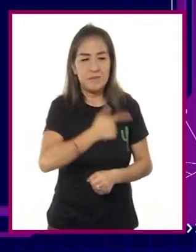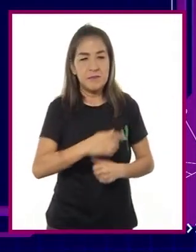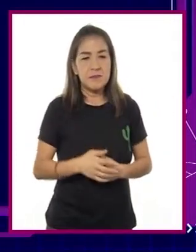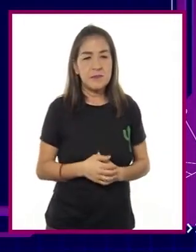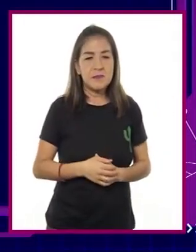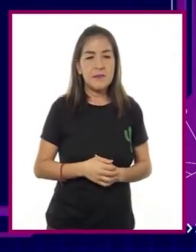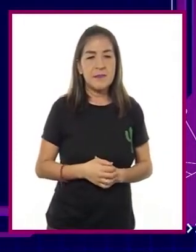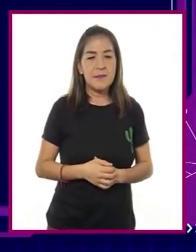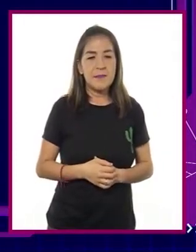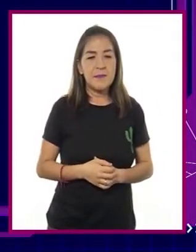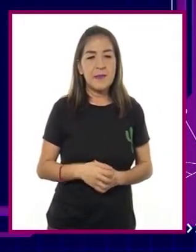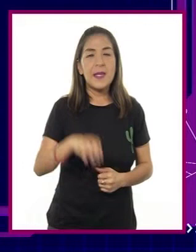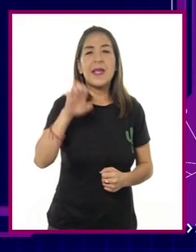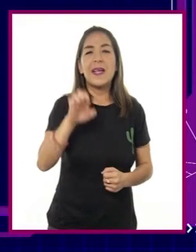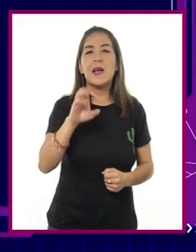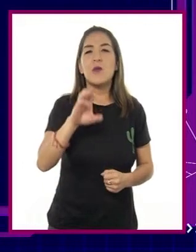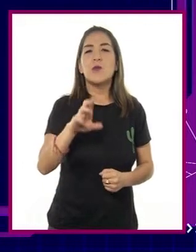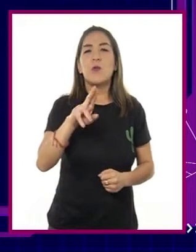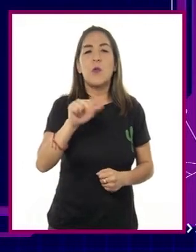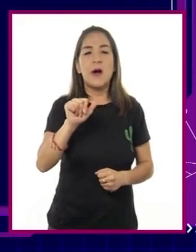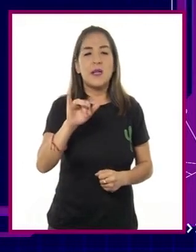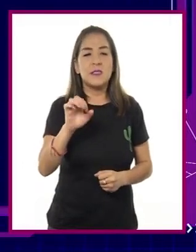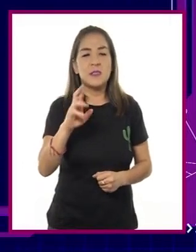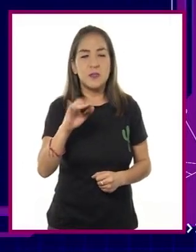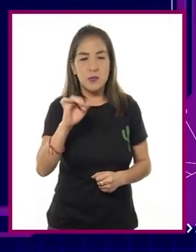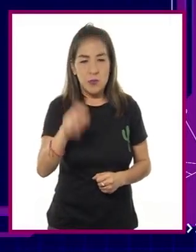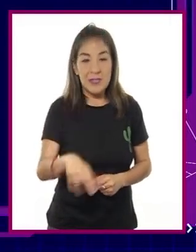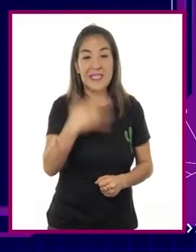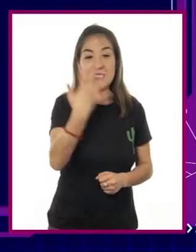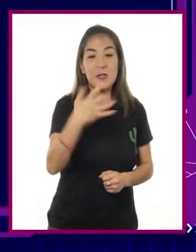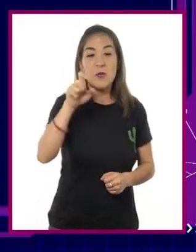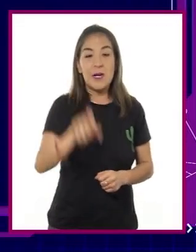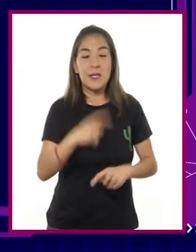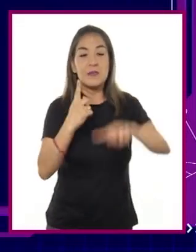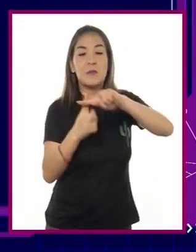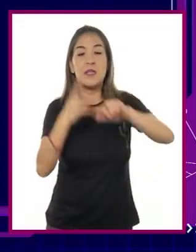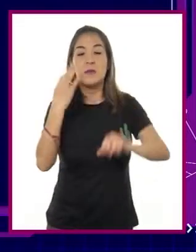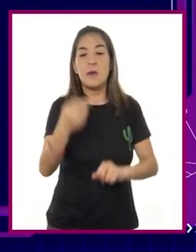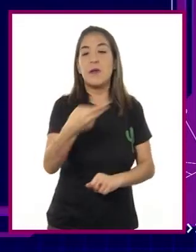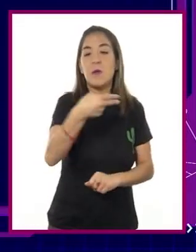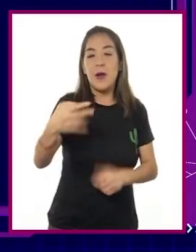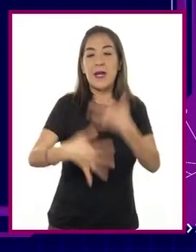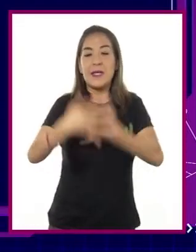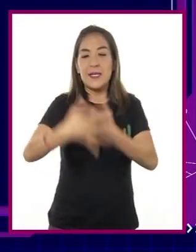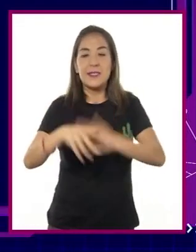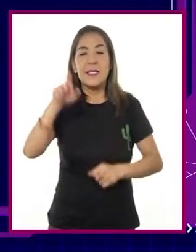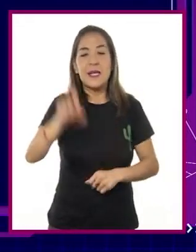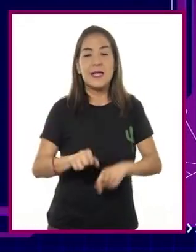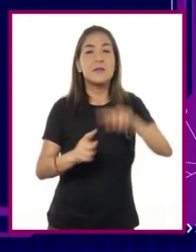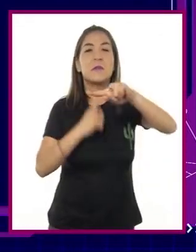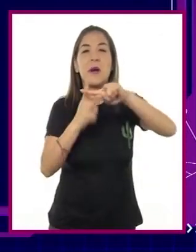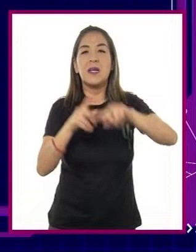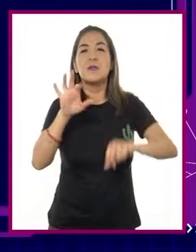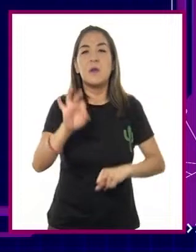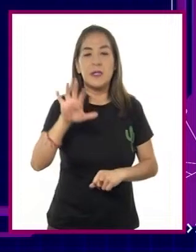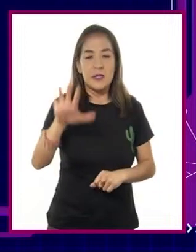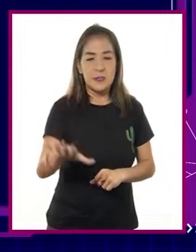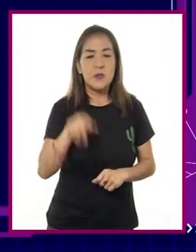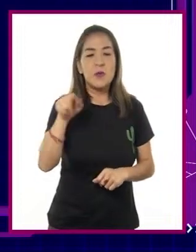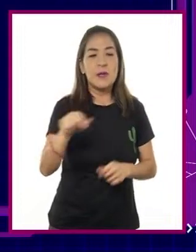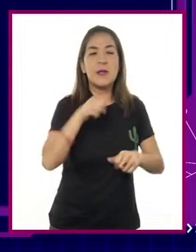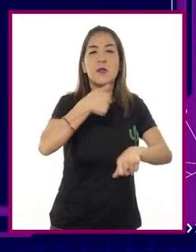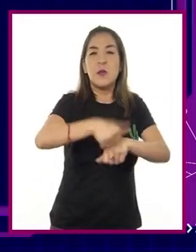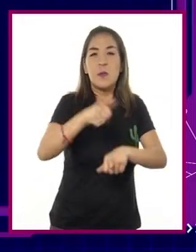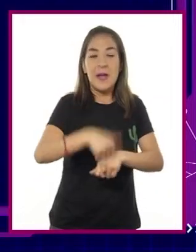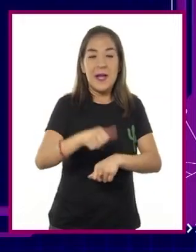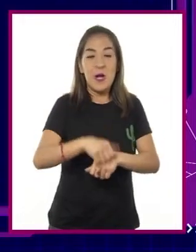ecuación 5x más 9 es igual a 15x más 45. Los coeficientes de las incógnitas son